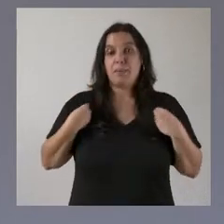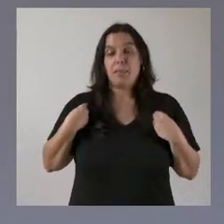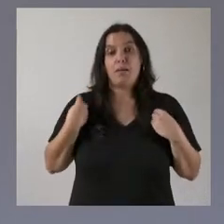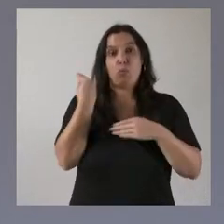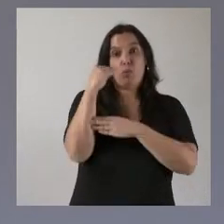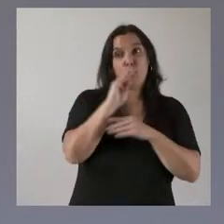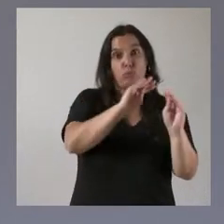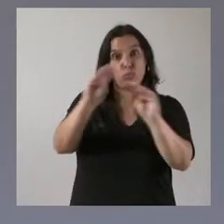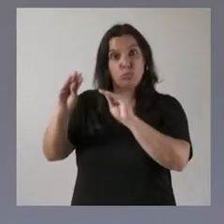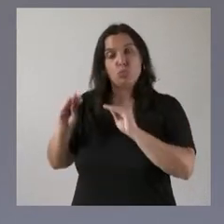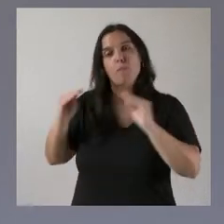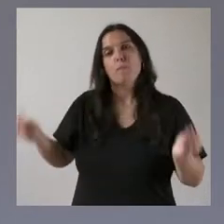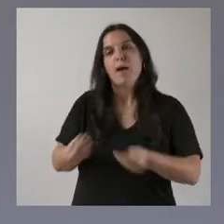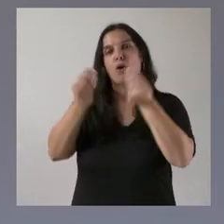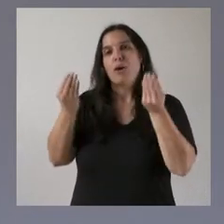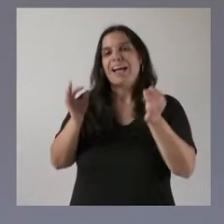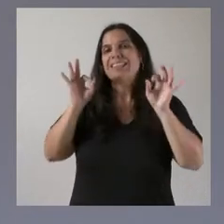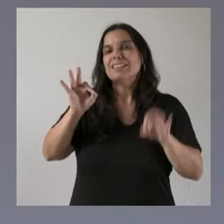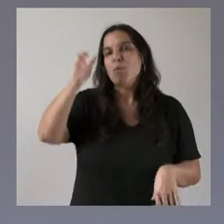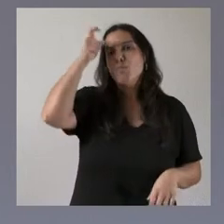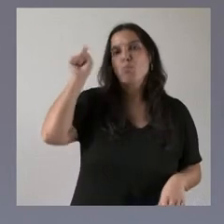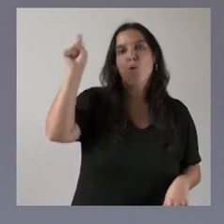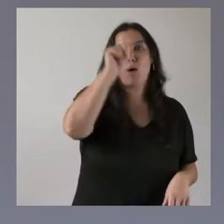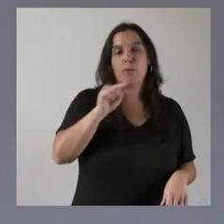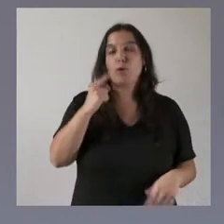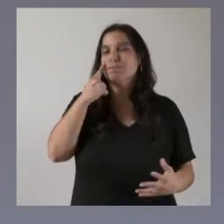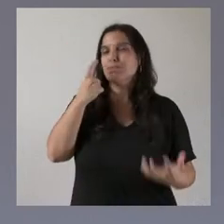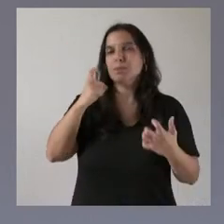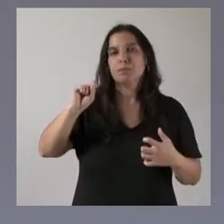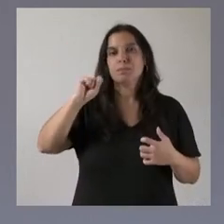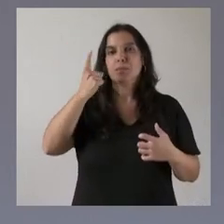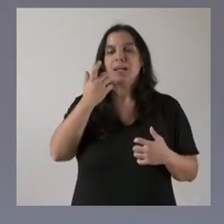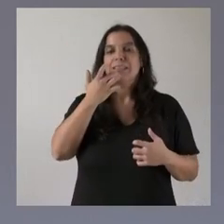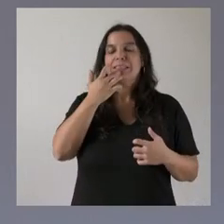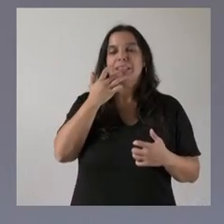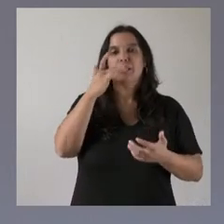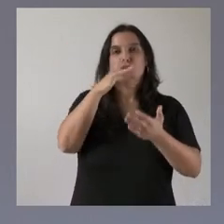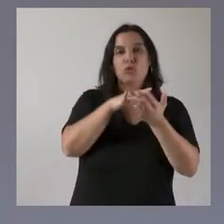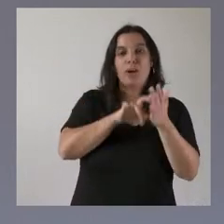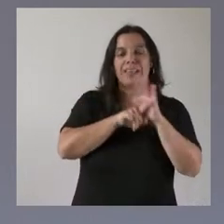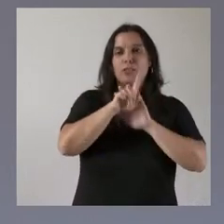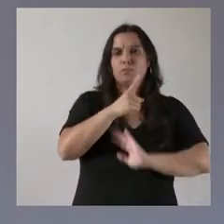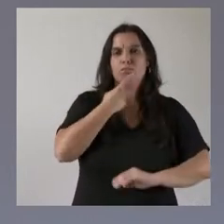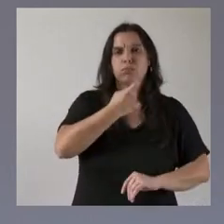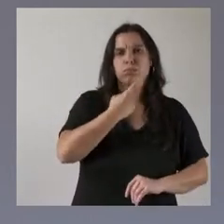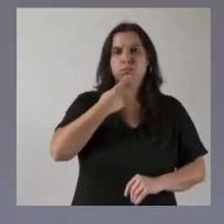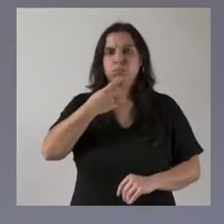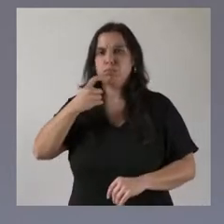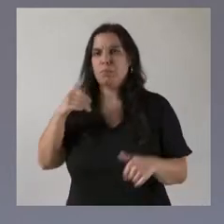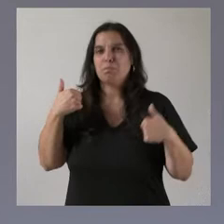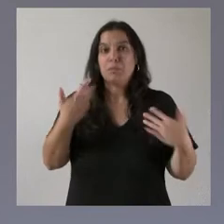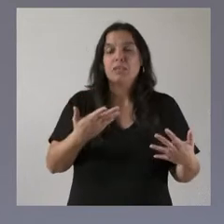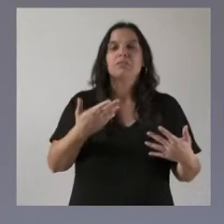Castilla y León en los territorios Rurales con énfasis en aquellos con mayores dificultades para el desarrollo social y